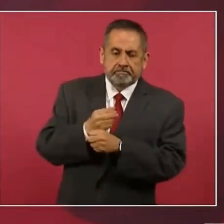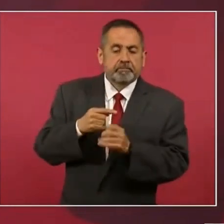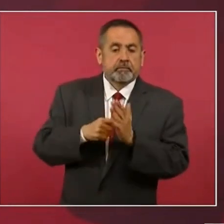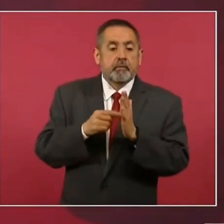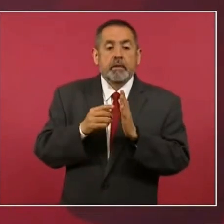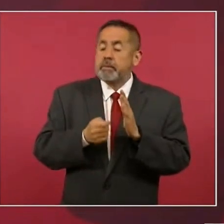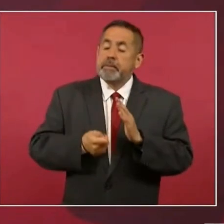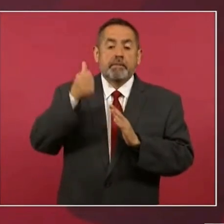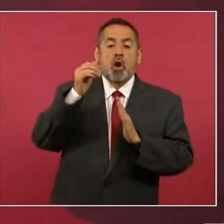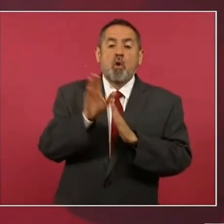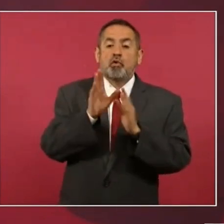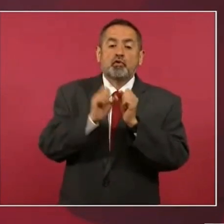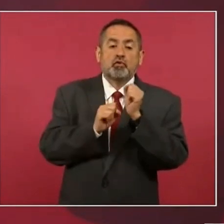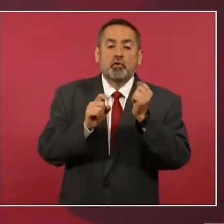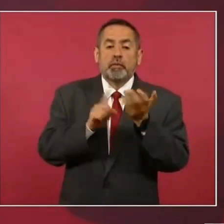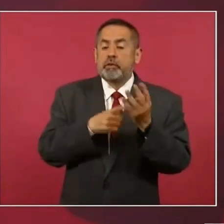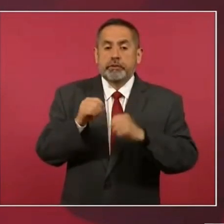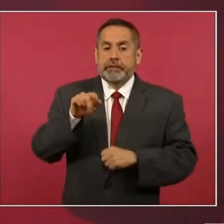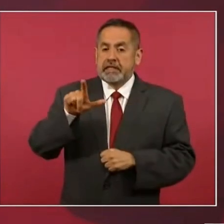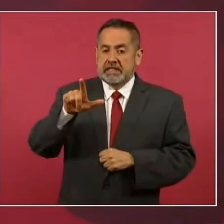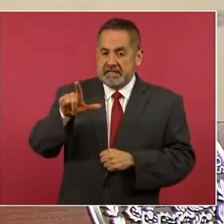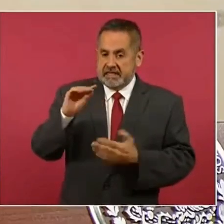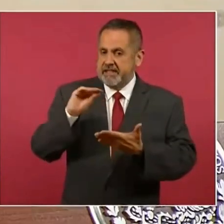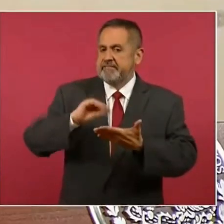del 17.